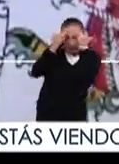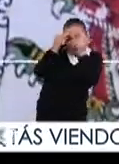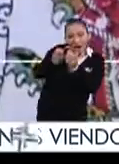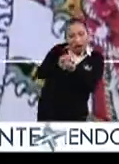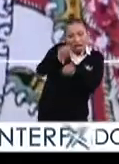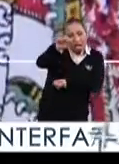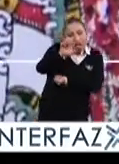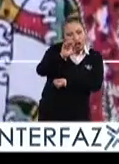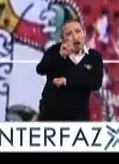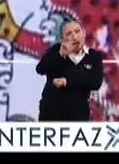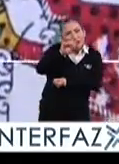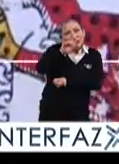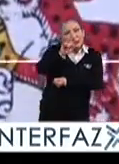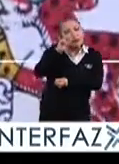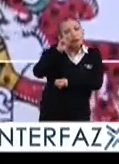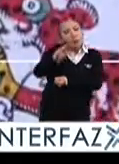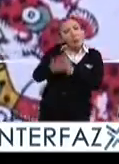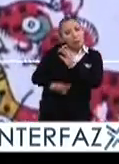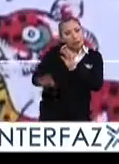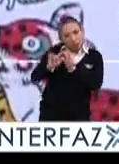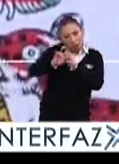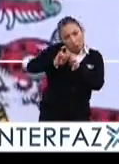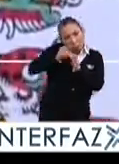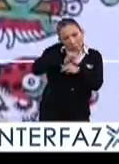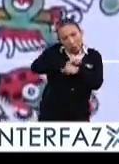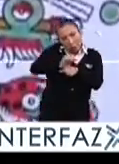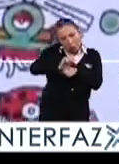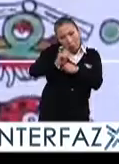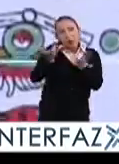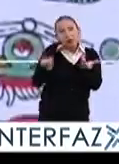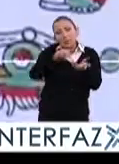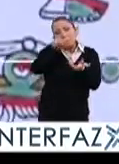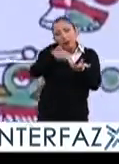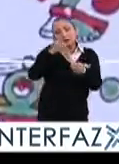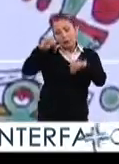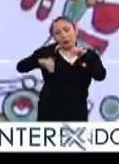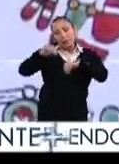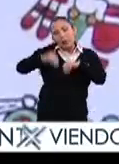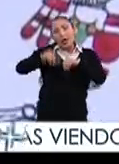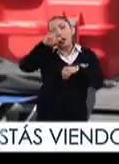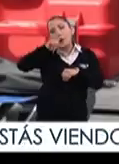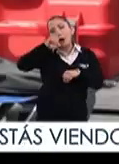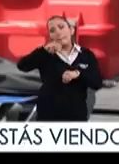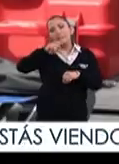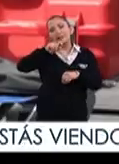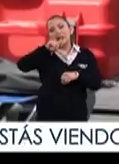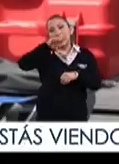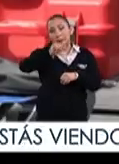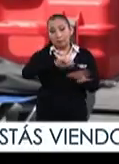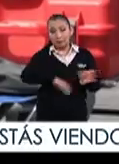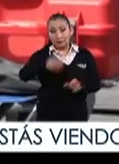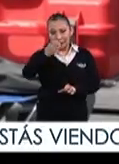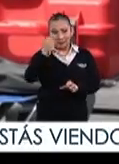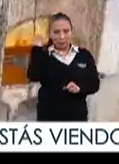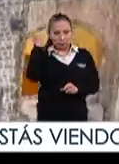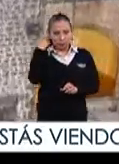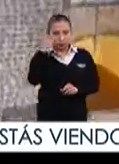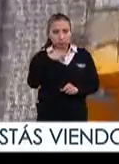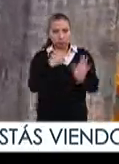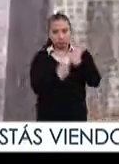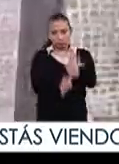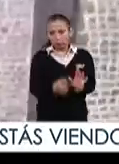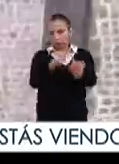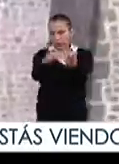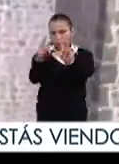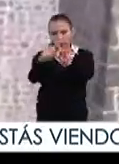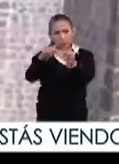los códices desde un nivel básico, y obviamente esto se está haciendo en lengua mixteca. Durante este coloquio se